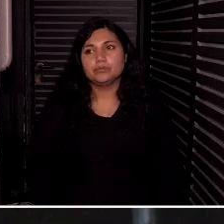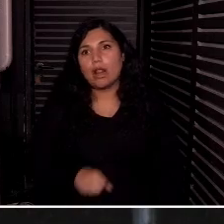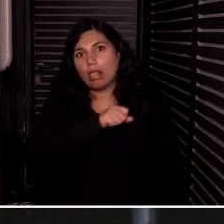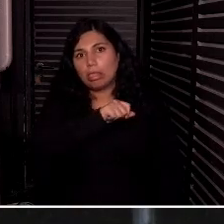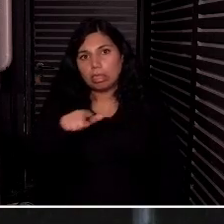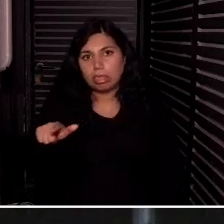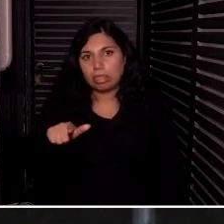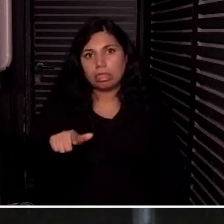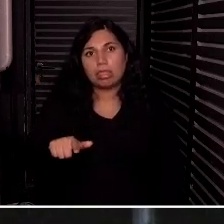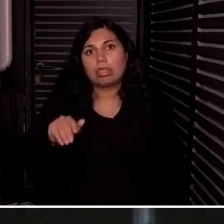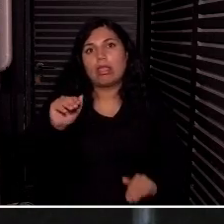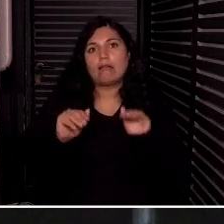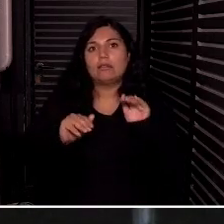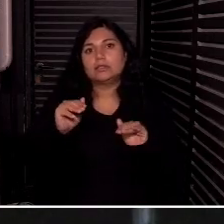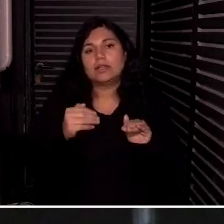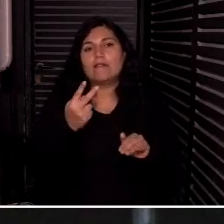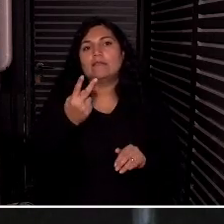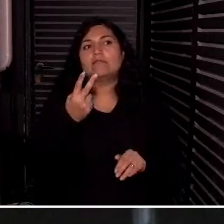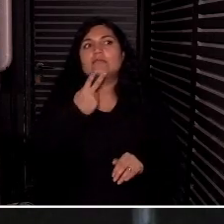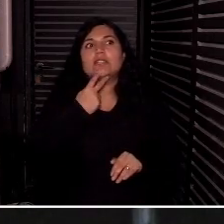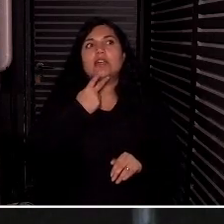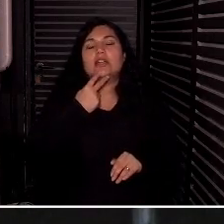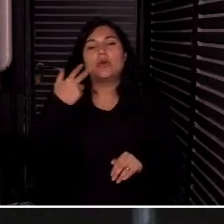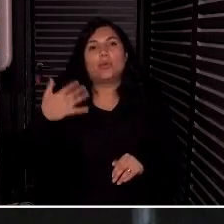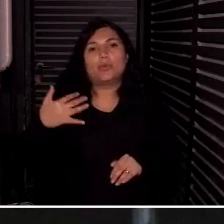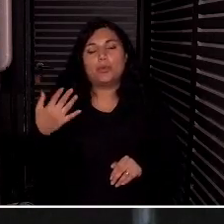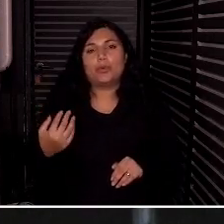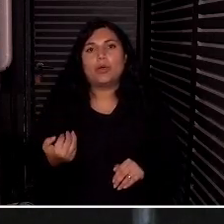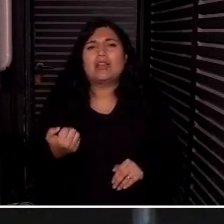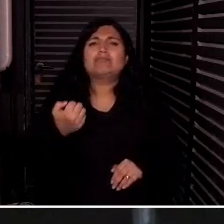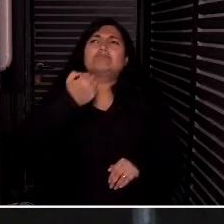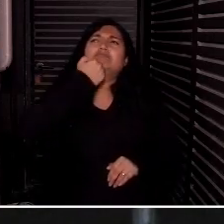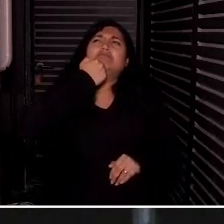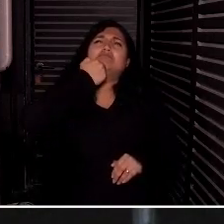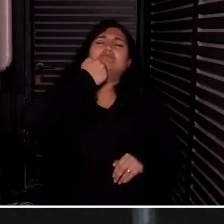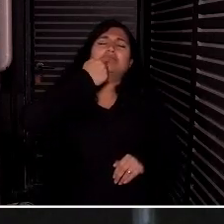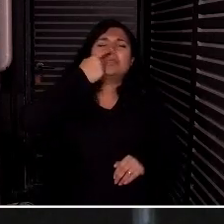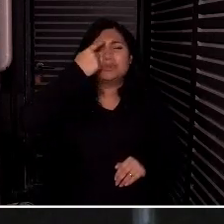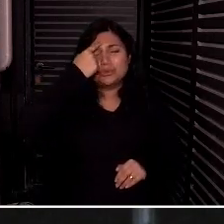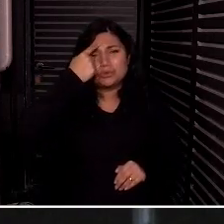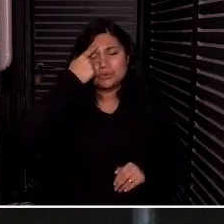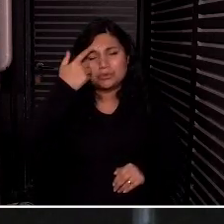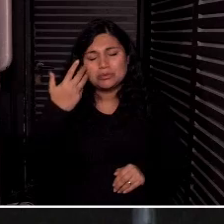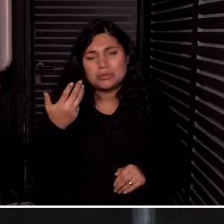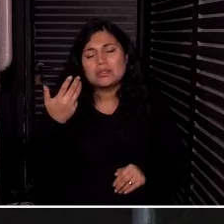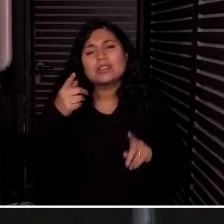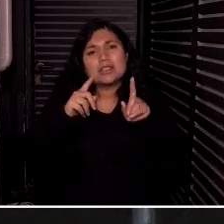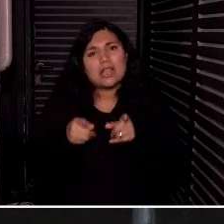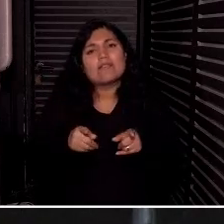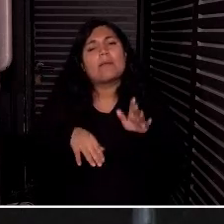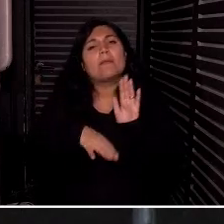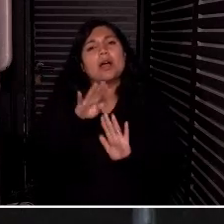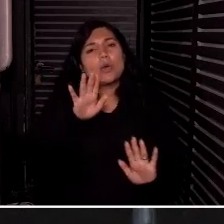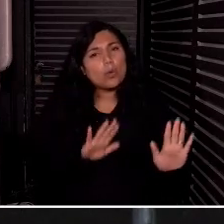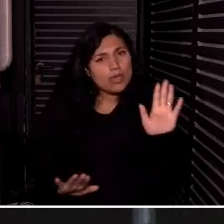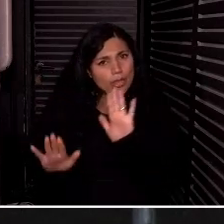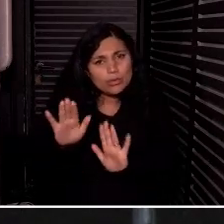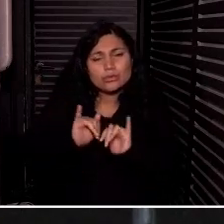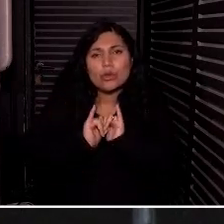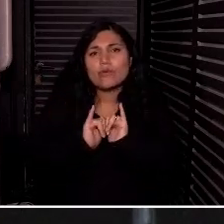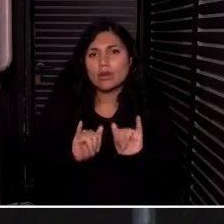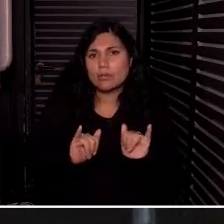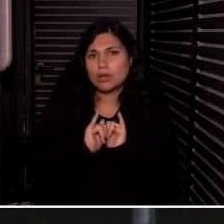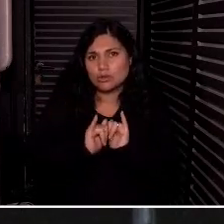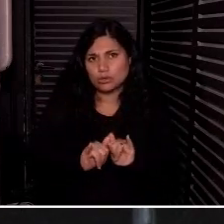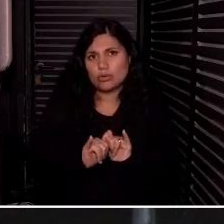vida Muchas veces por algunos errores que son de de aprendices y que deberían ser más cuidadosos en el tratamiento de la información el